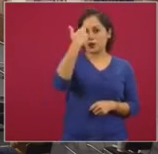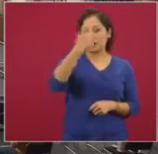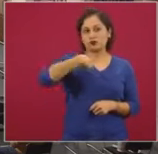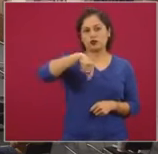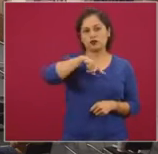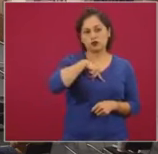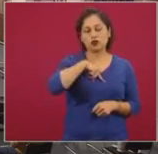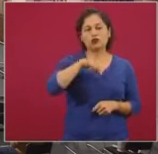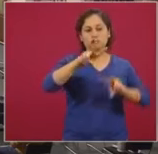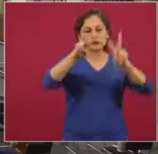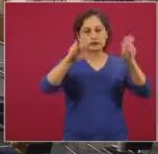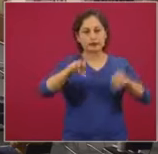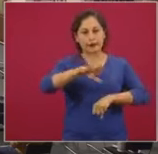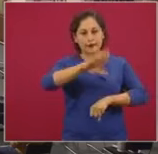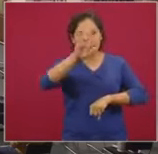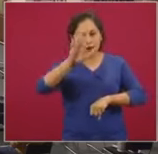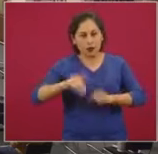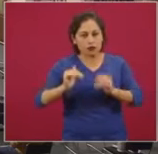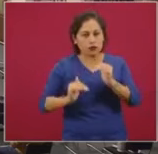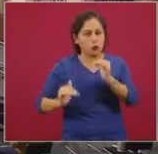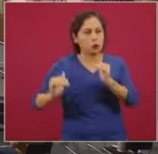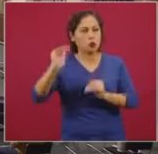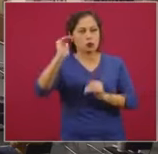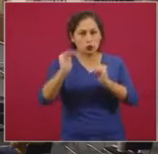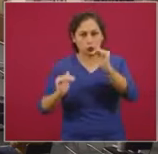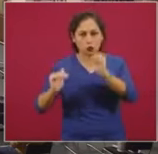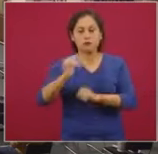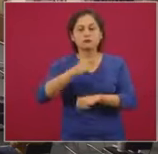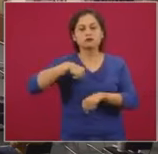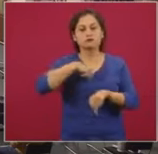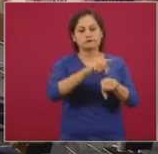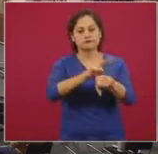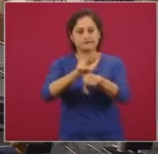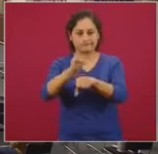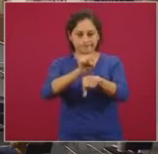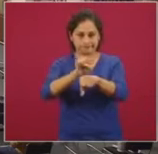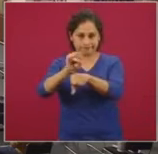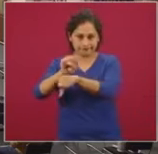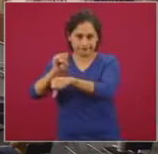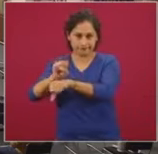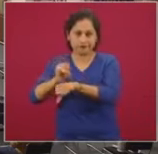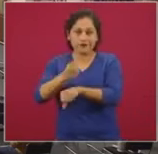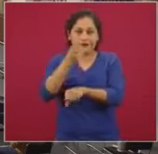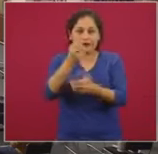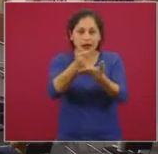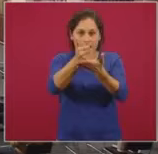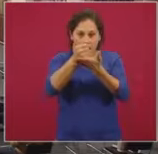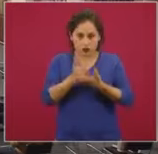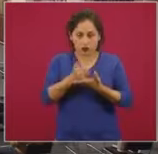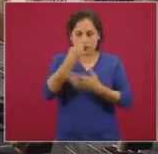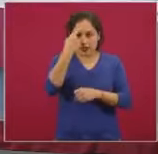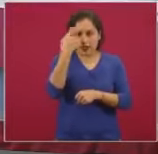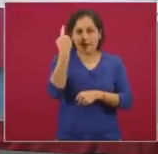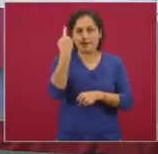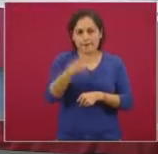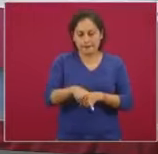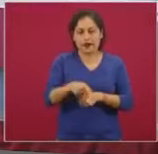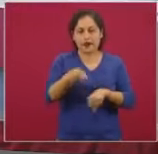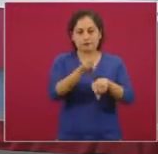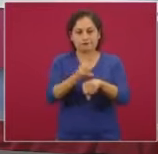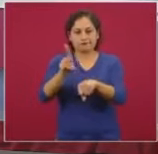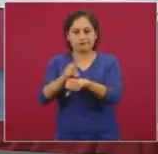de mortalidad y el poderlo vigilar semana con semana es parte también de lo que usamos dentro del mismo sistema que estamos presentando